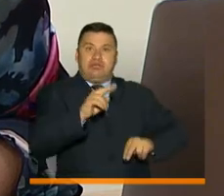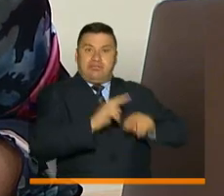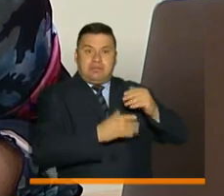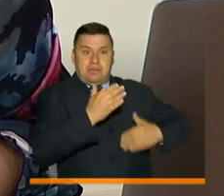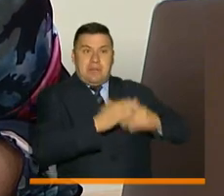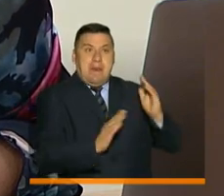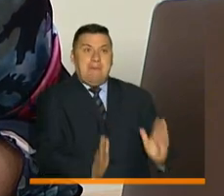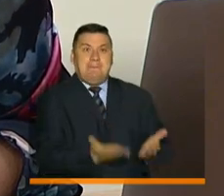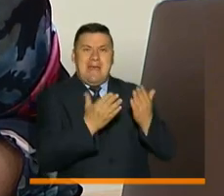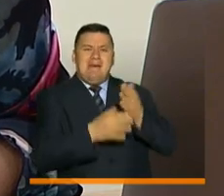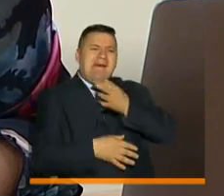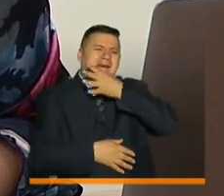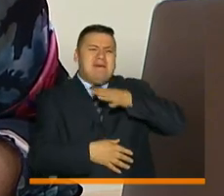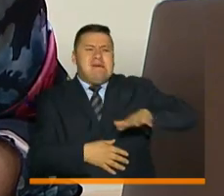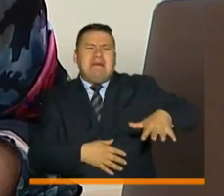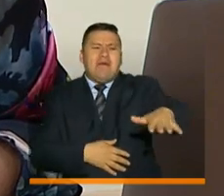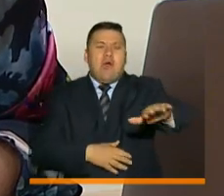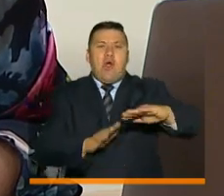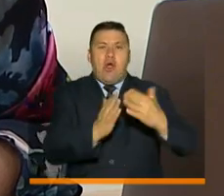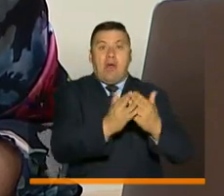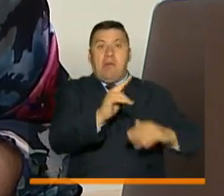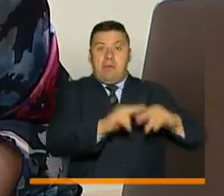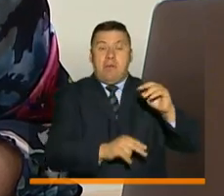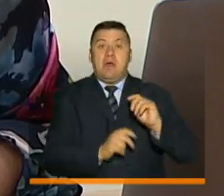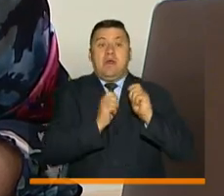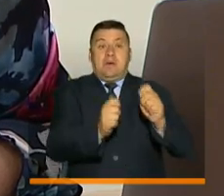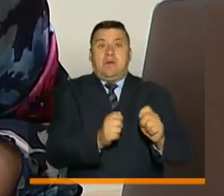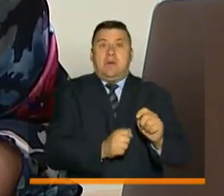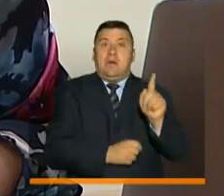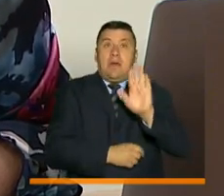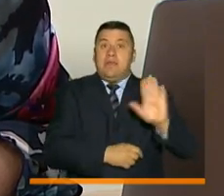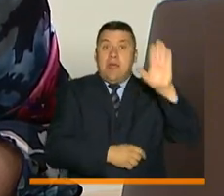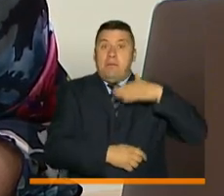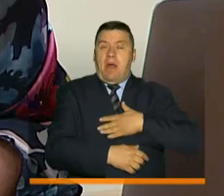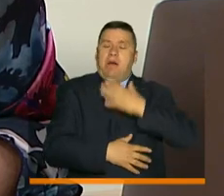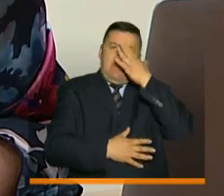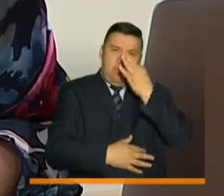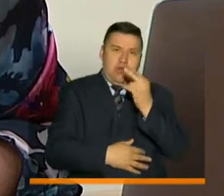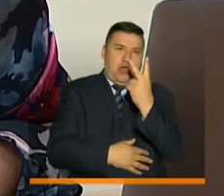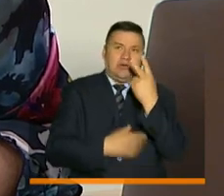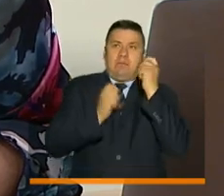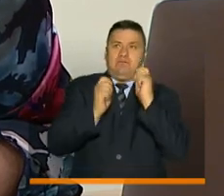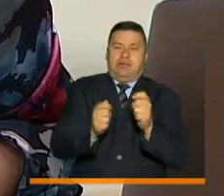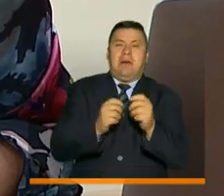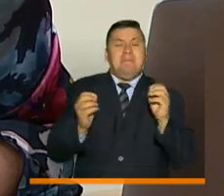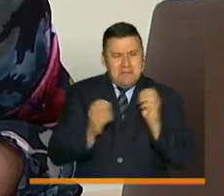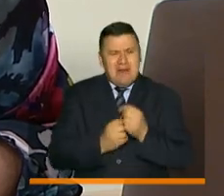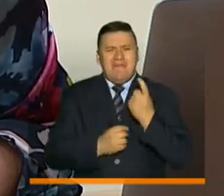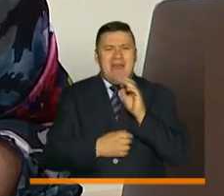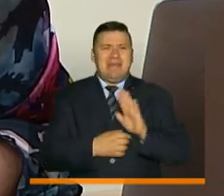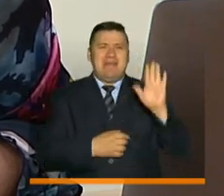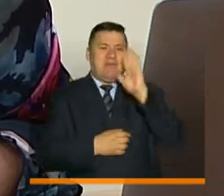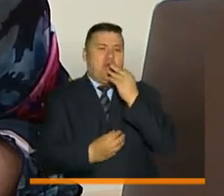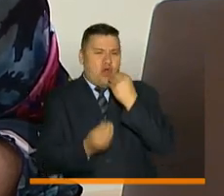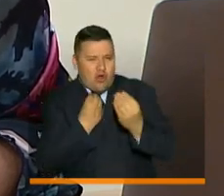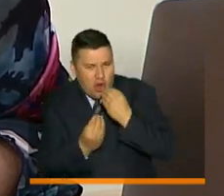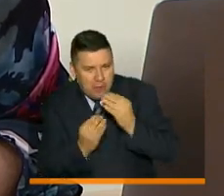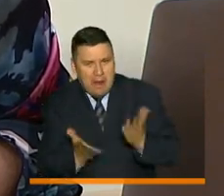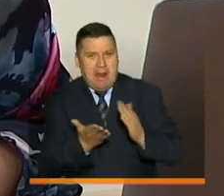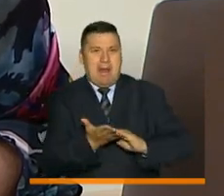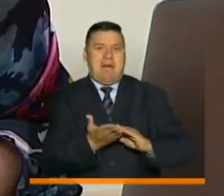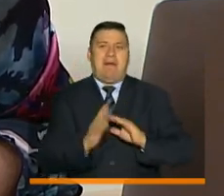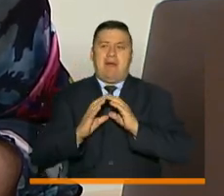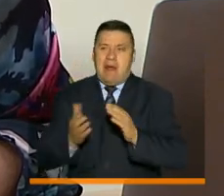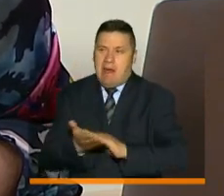iniciando de mejoramiento rurales. Hemos entregado dos, fue muy afortunado el departamento de Bolívar, pero serán todos los departamentos. Son comedores,